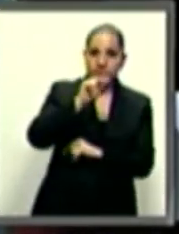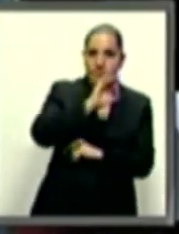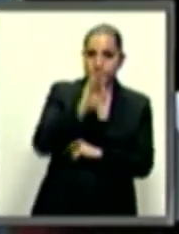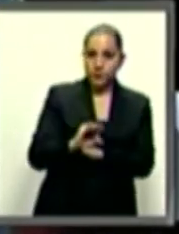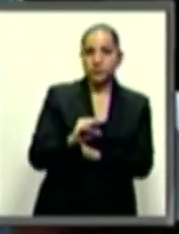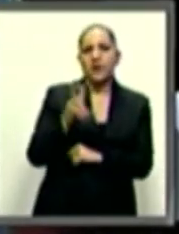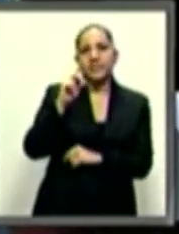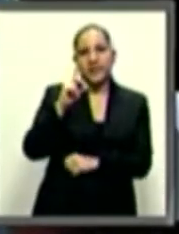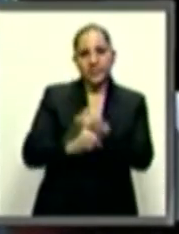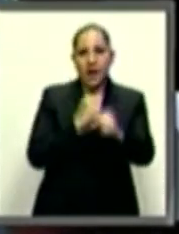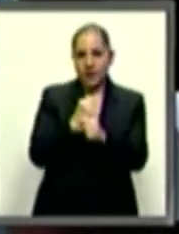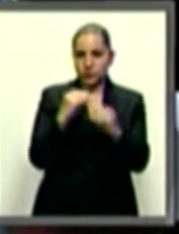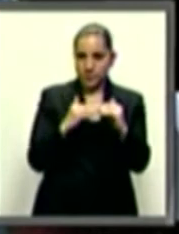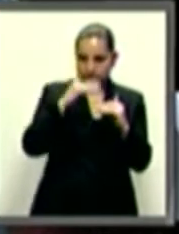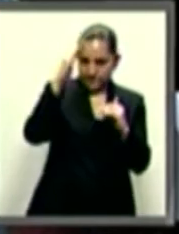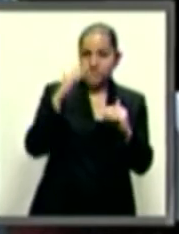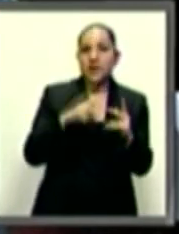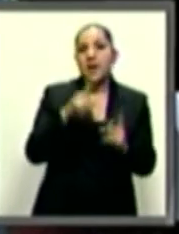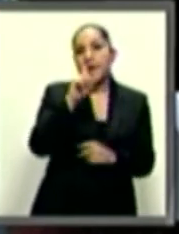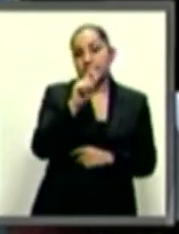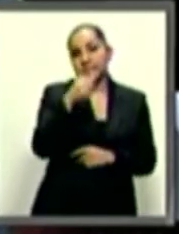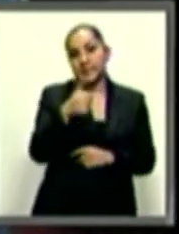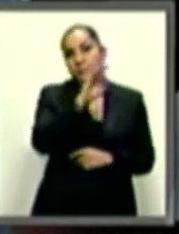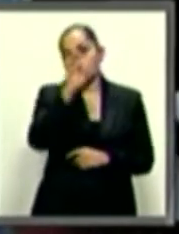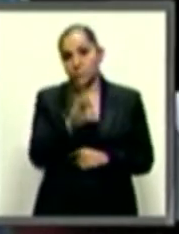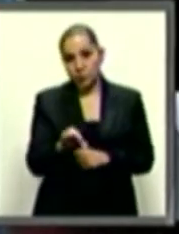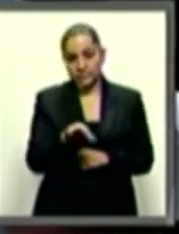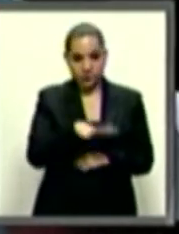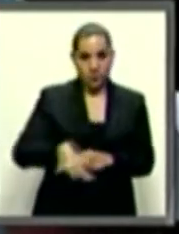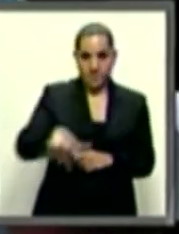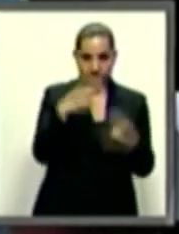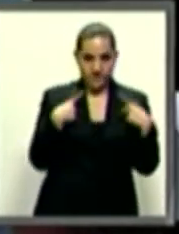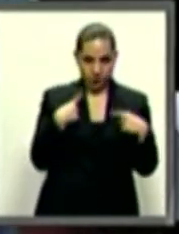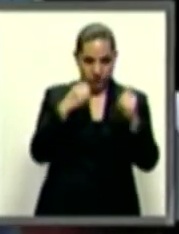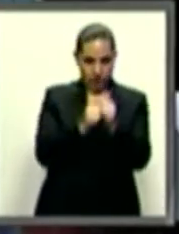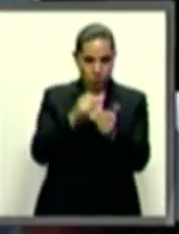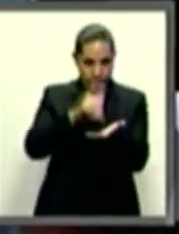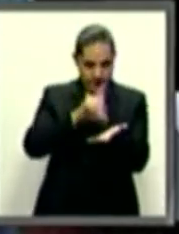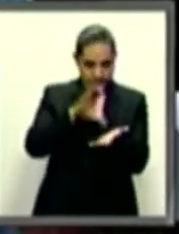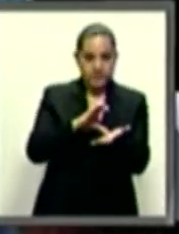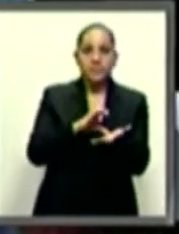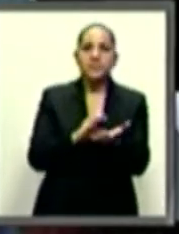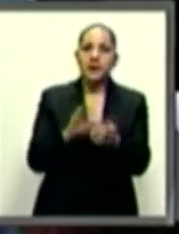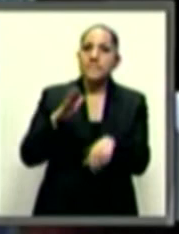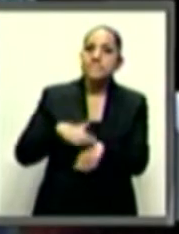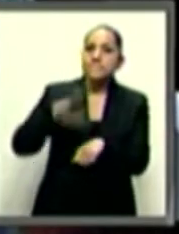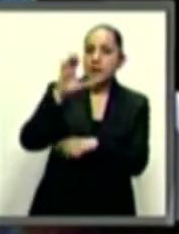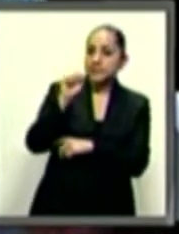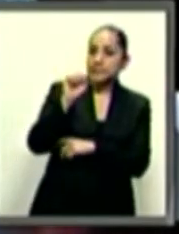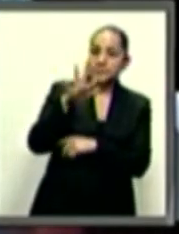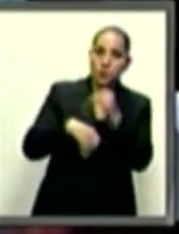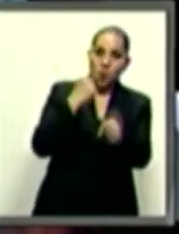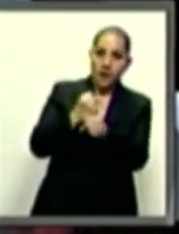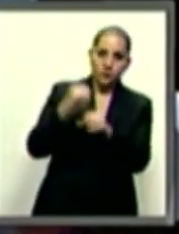años y el 26% del universo de la población con discapacidad tienen ya más de 65